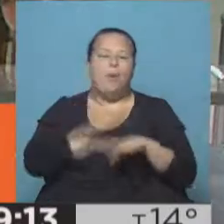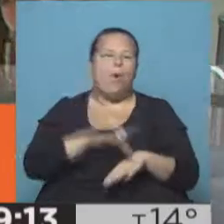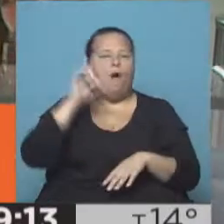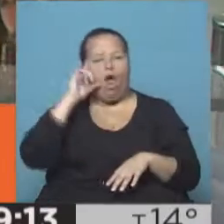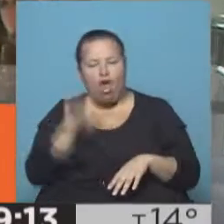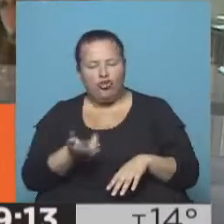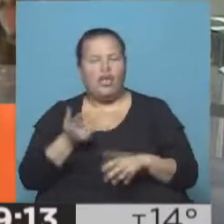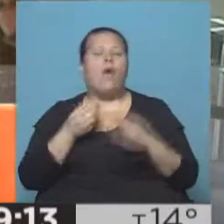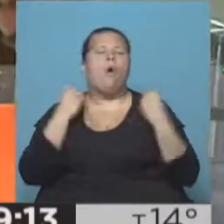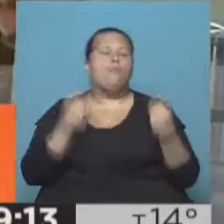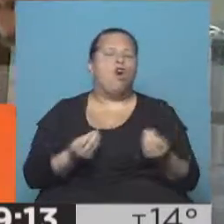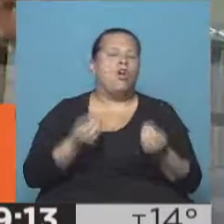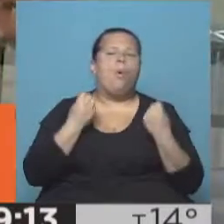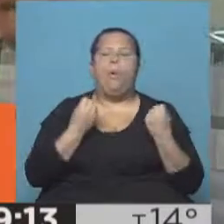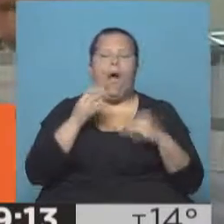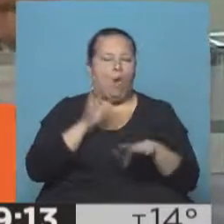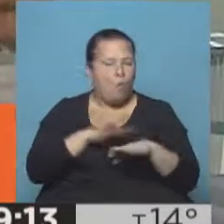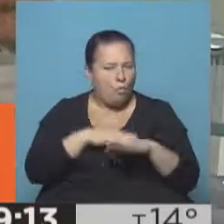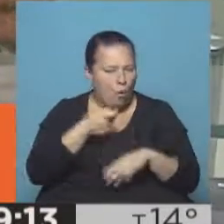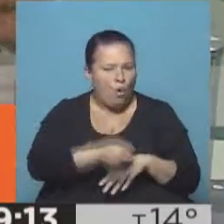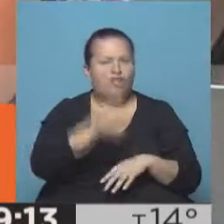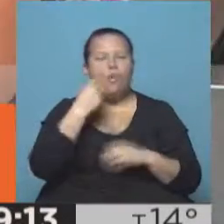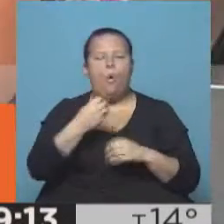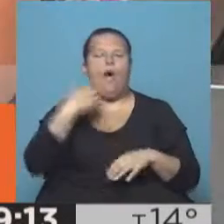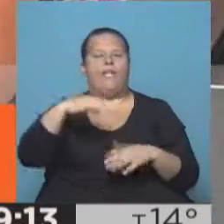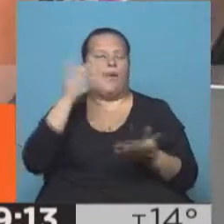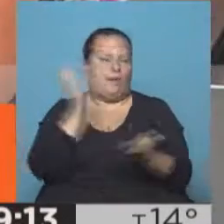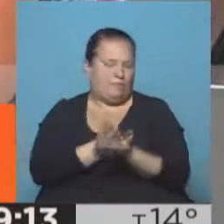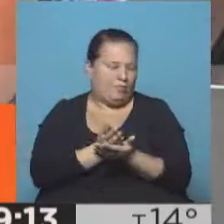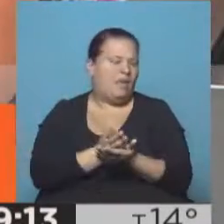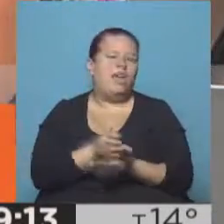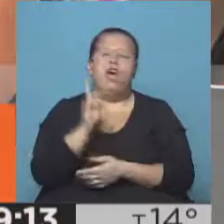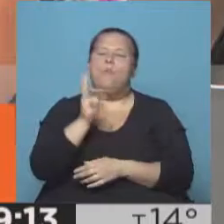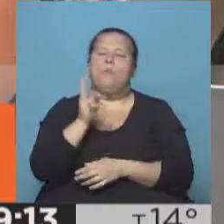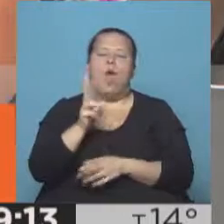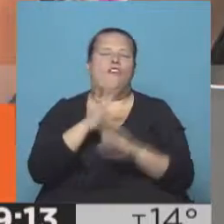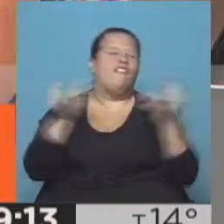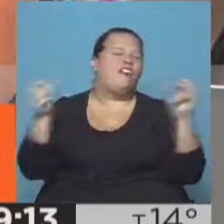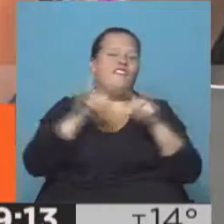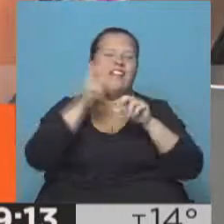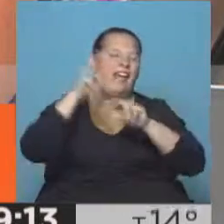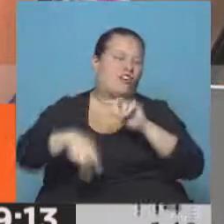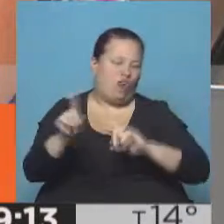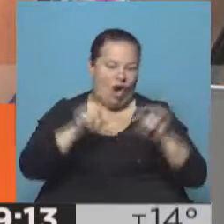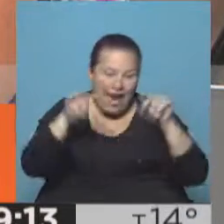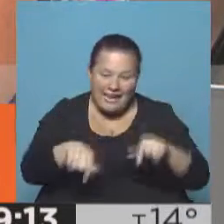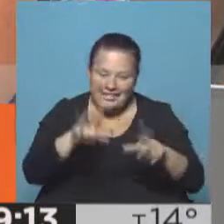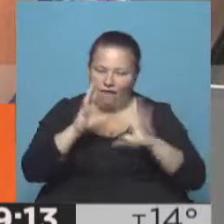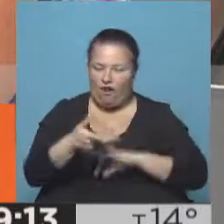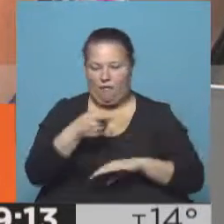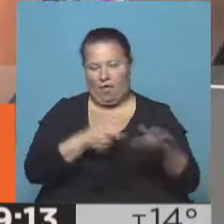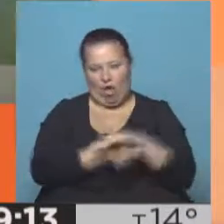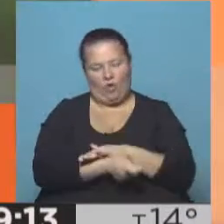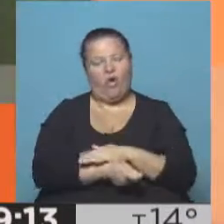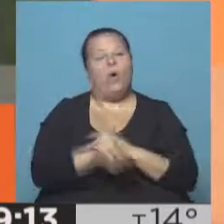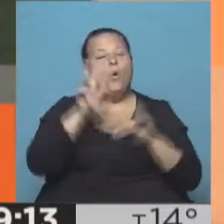no es culpable, por qué delito debe juzgar y por qué delito debe pagar. Y eso no puede terminarse por el mero paso del tiempo en este tipo de delitos. Bueno,